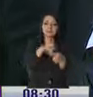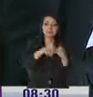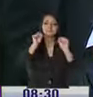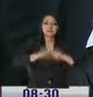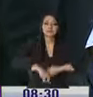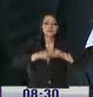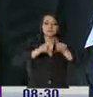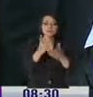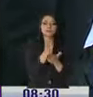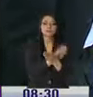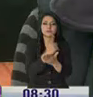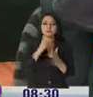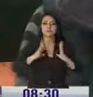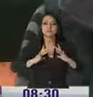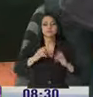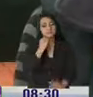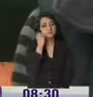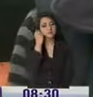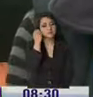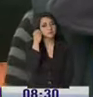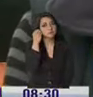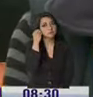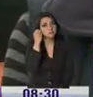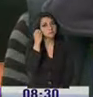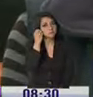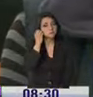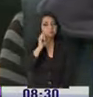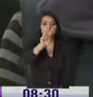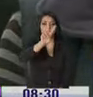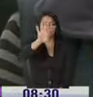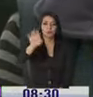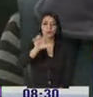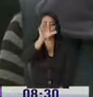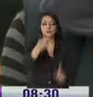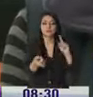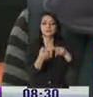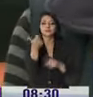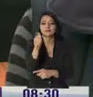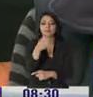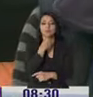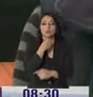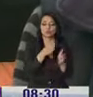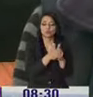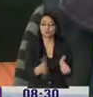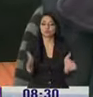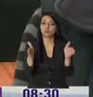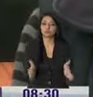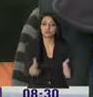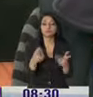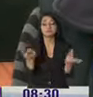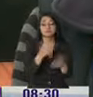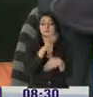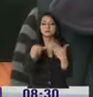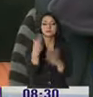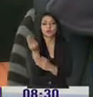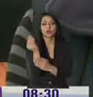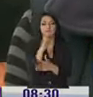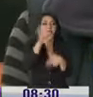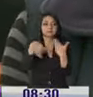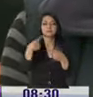cursos vacacionales. Y el vacacional empieza desde el 24 de julio hasta el 10 de agosto. Este espacio en realidad es para todos los jóvenes de todo Quito que